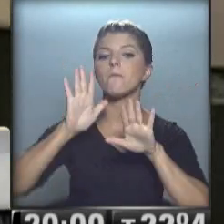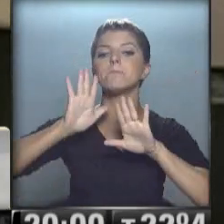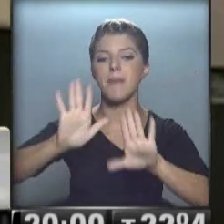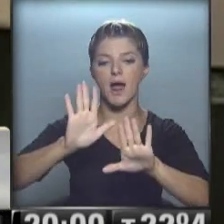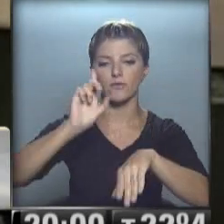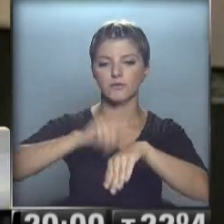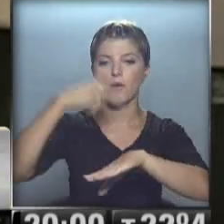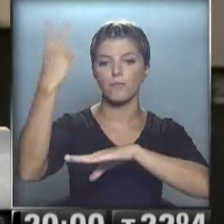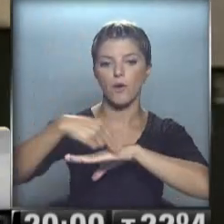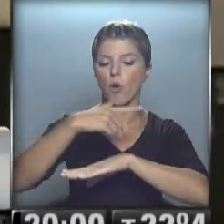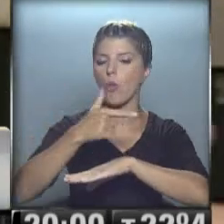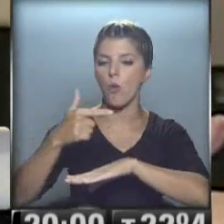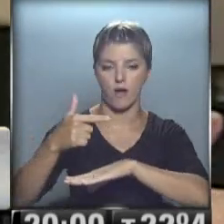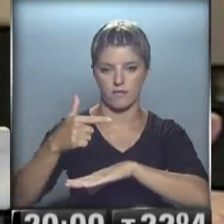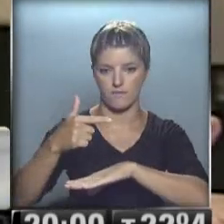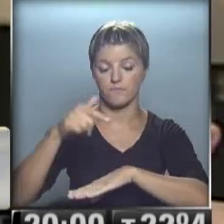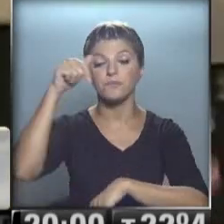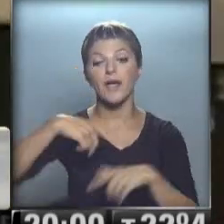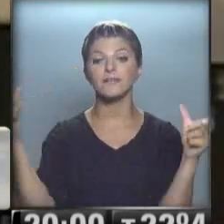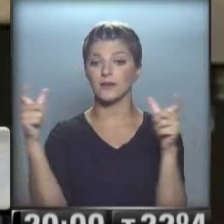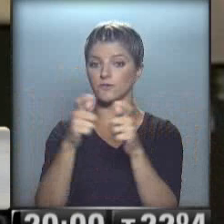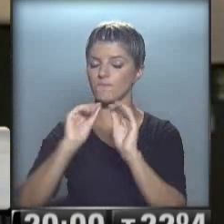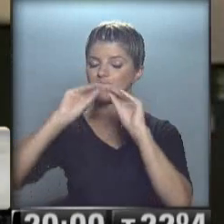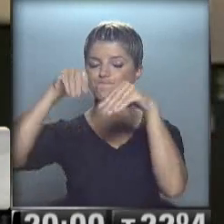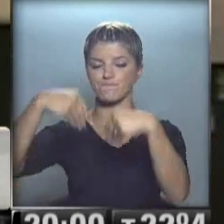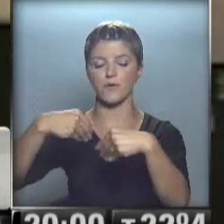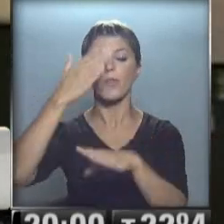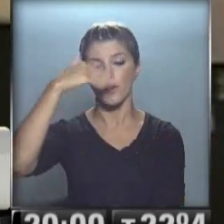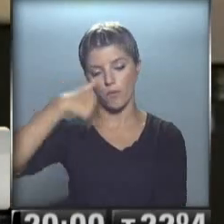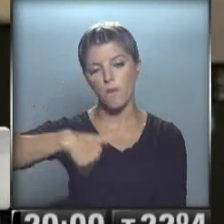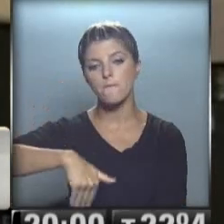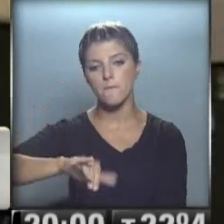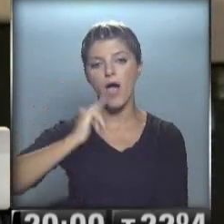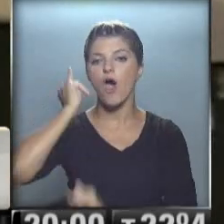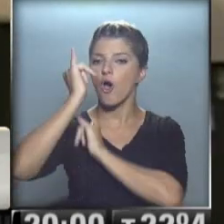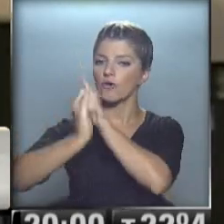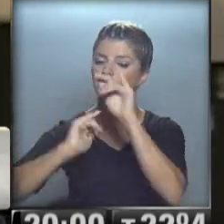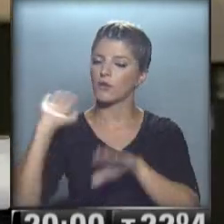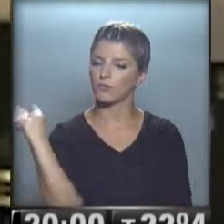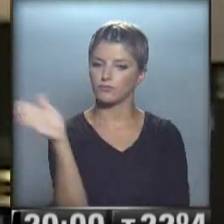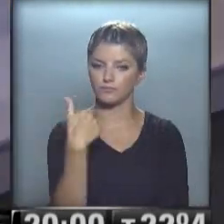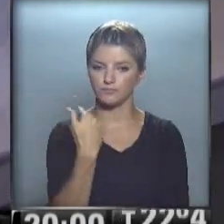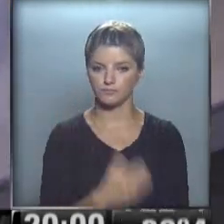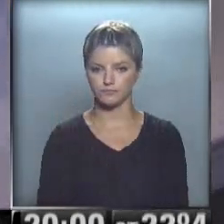tiempo indeterminado, la reunión ha fracasado en minutos, nada más con todos los detalles.